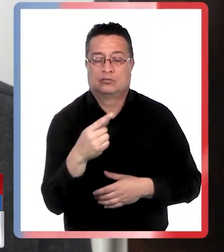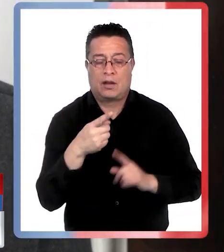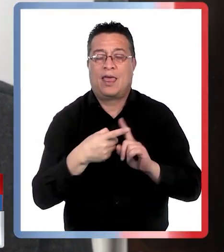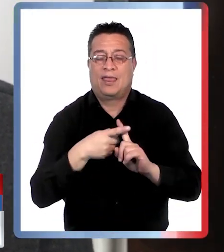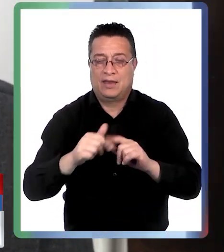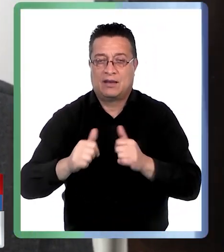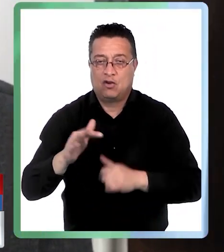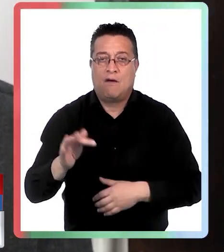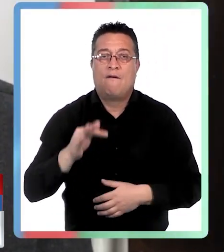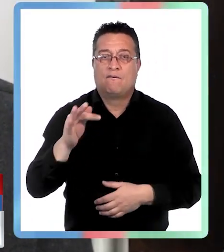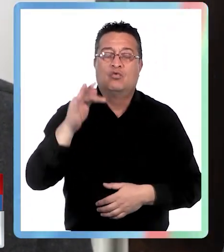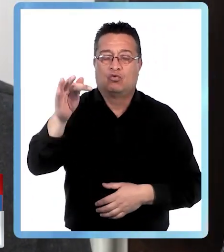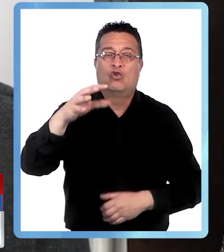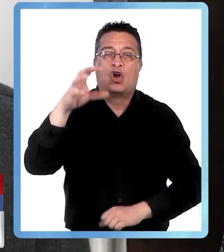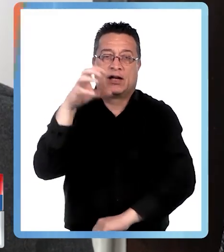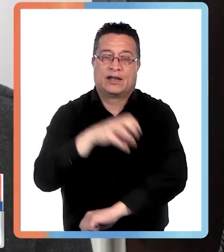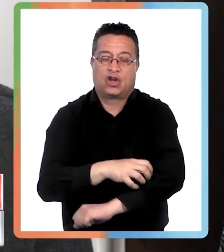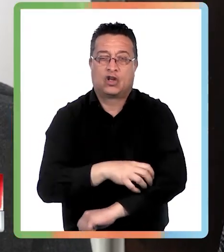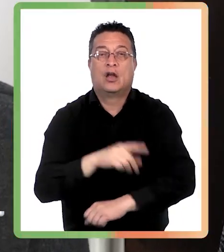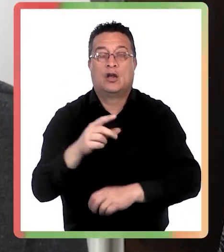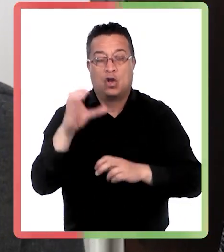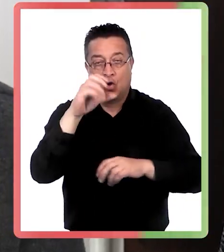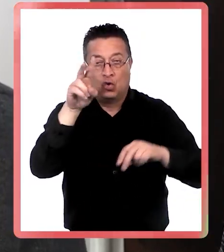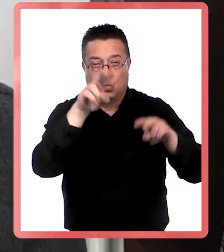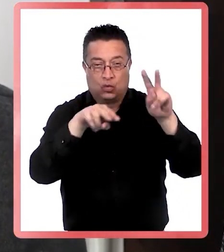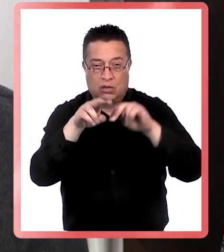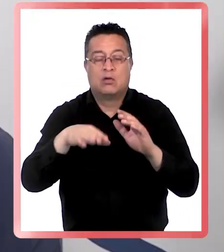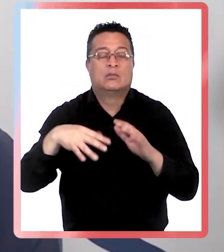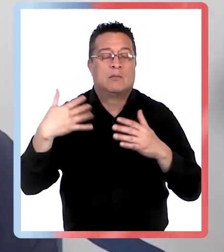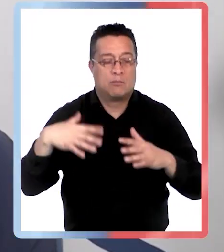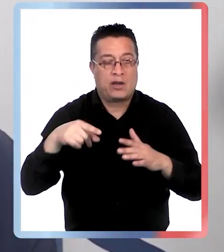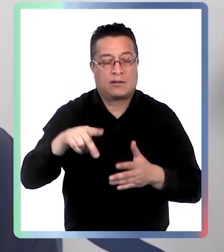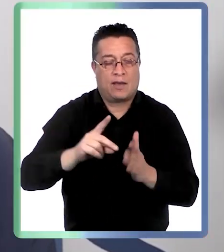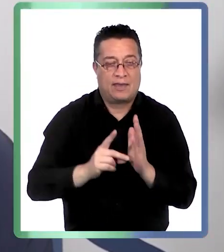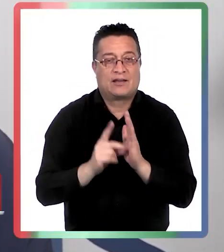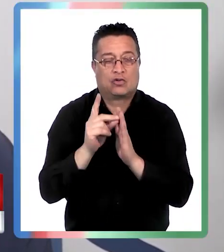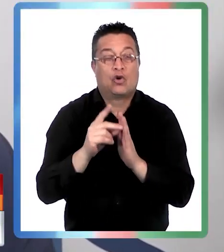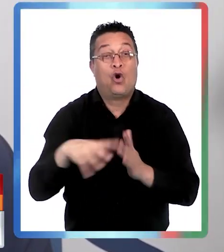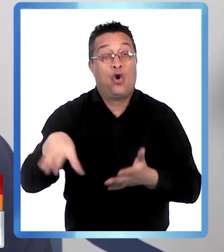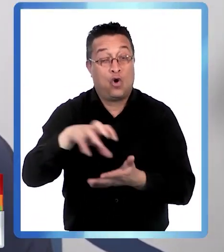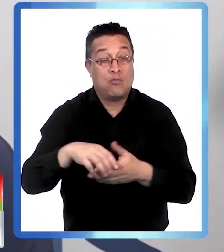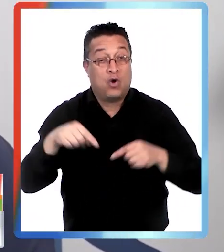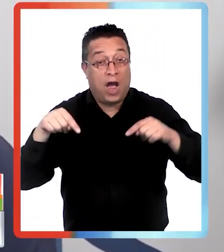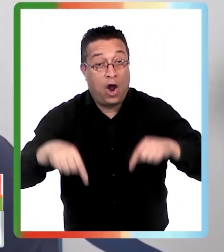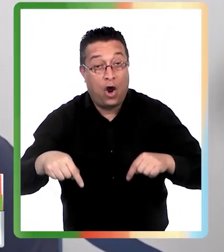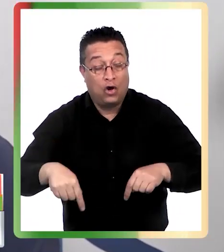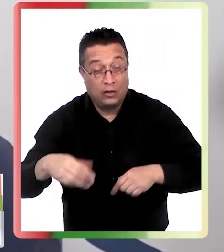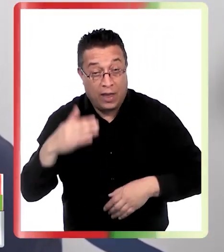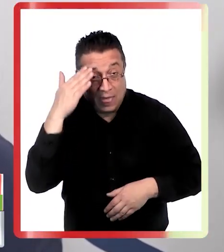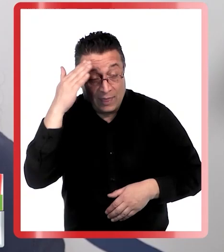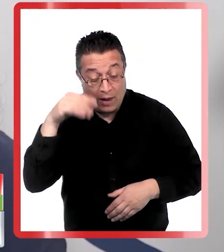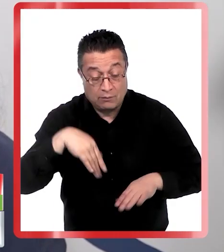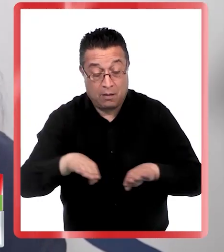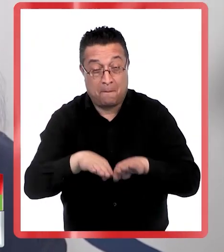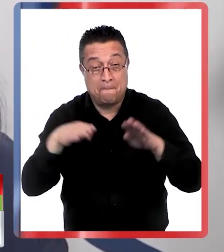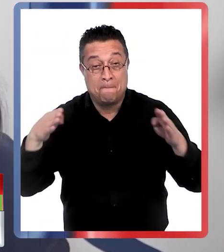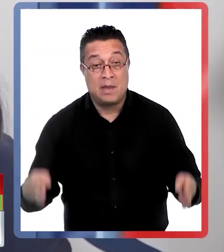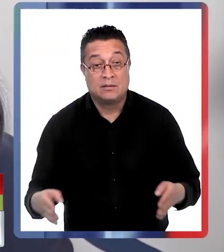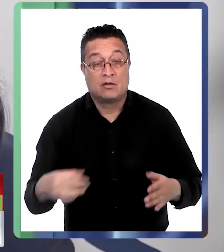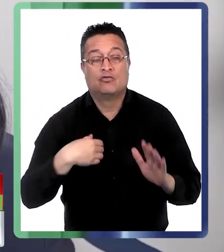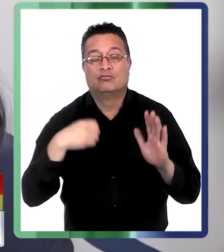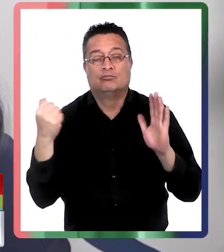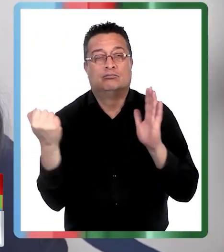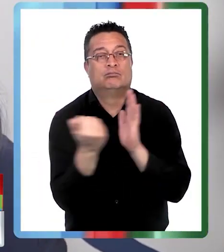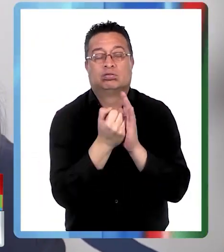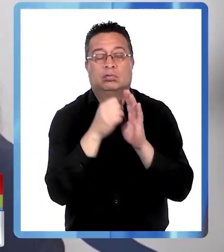desafío del futuro de esta región particularmente el turismo como piedra angular del desarrollo las comunas que hoy día son parte de esta mesa dan un sello